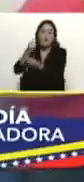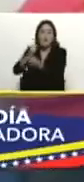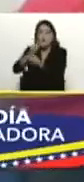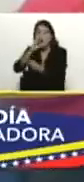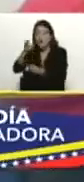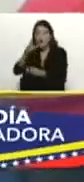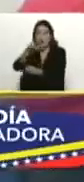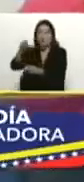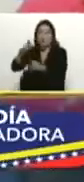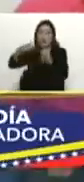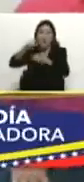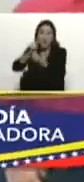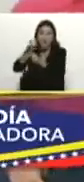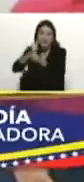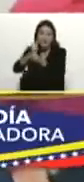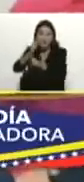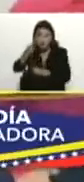¿Qué les parece?